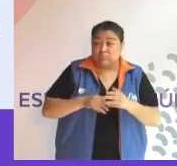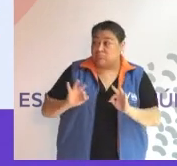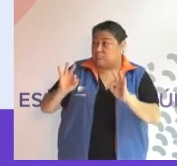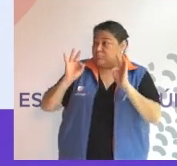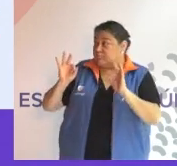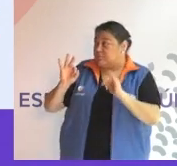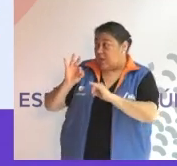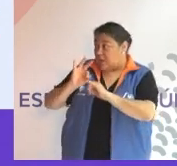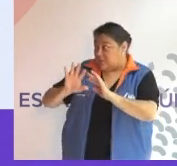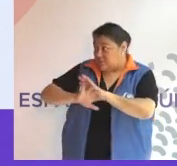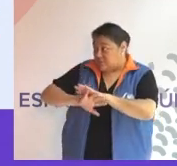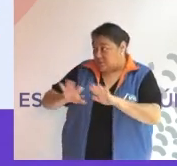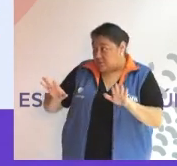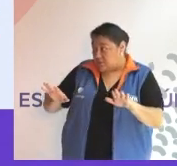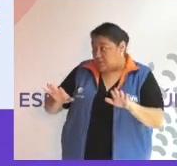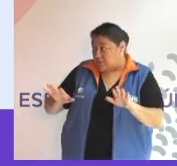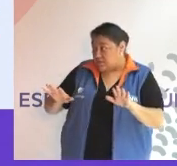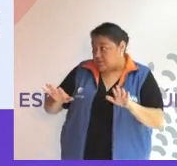¿podemos una pregunta más? Ya no.